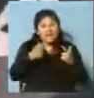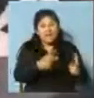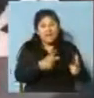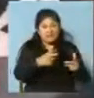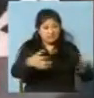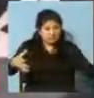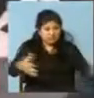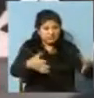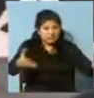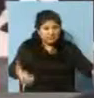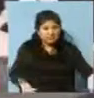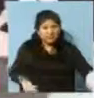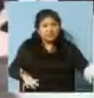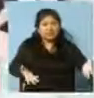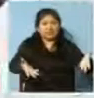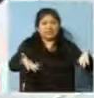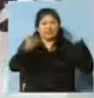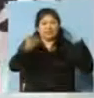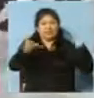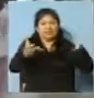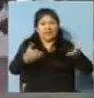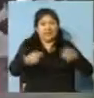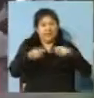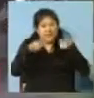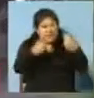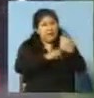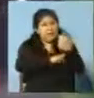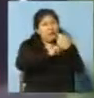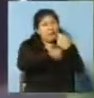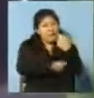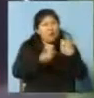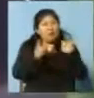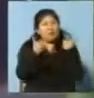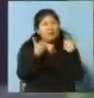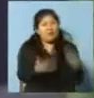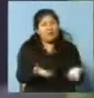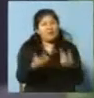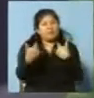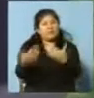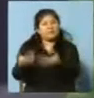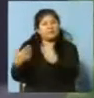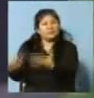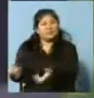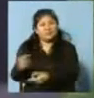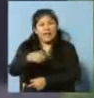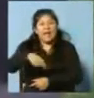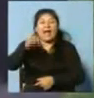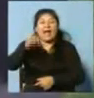un modelo que empodera a los productores, es el único en la provincia de Jujuy.